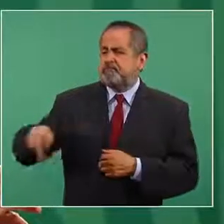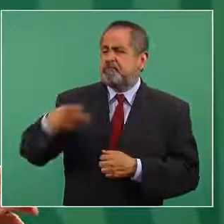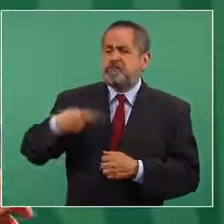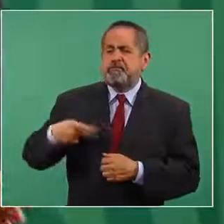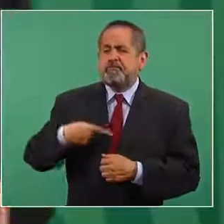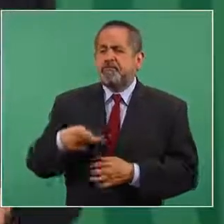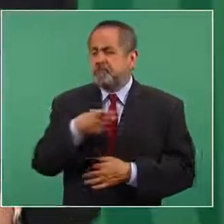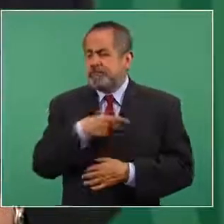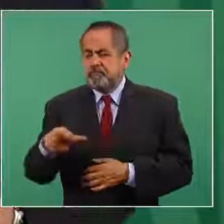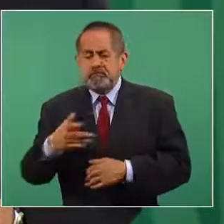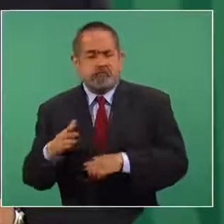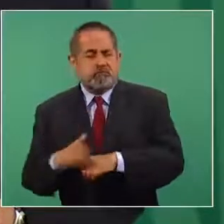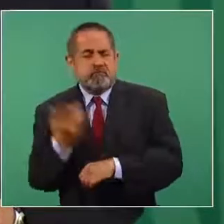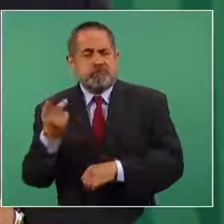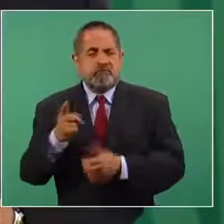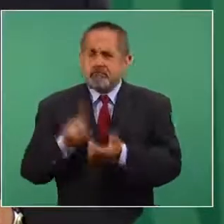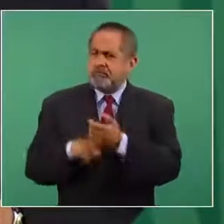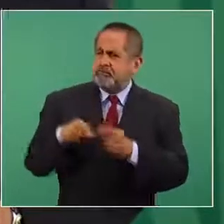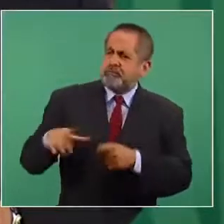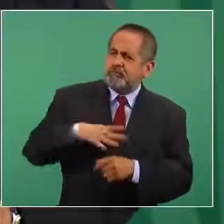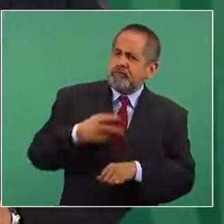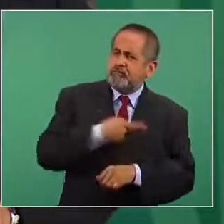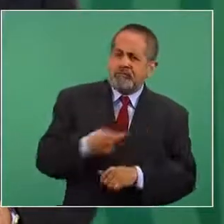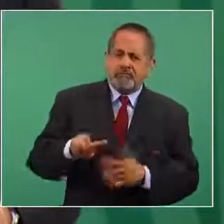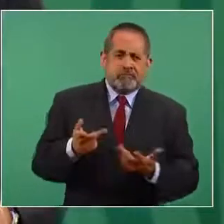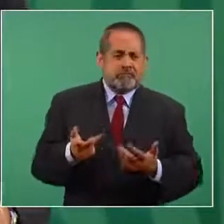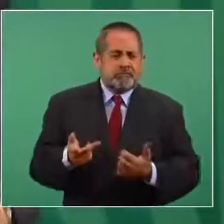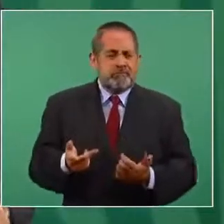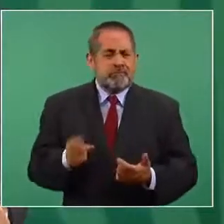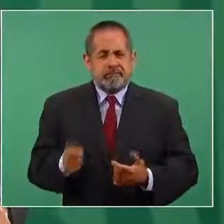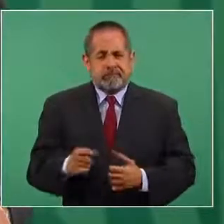es por